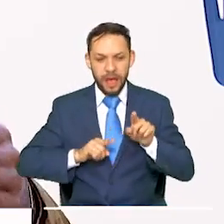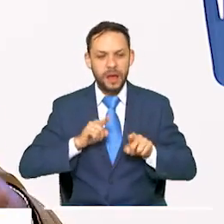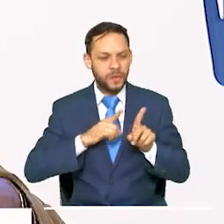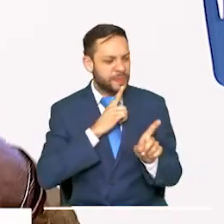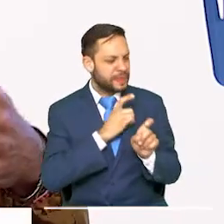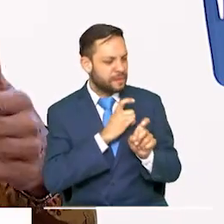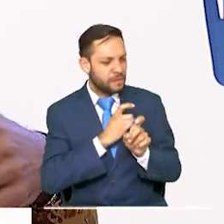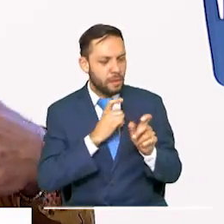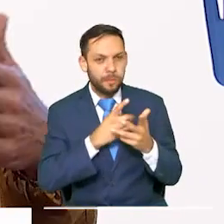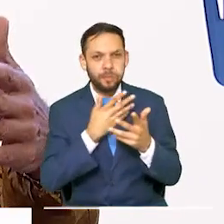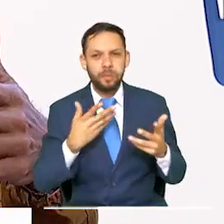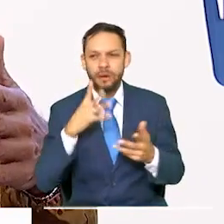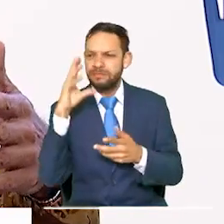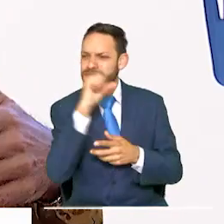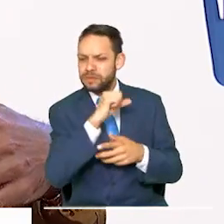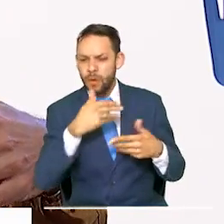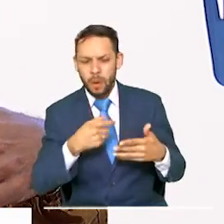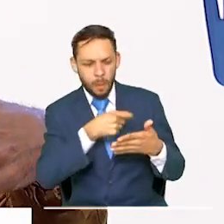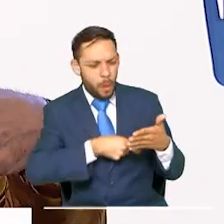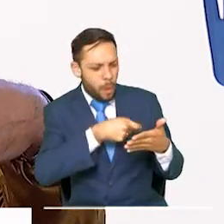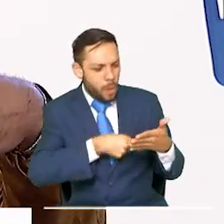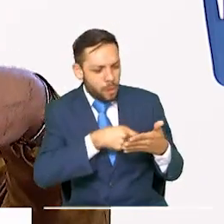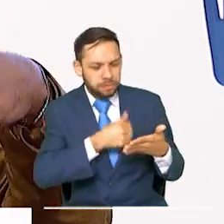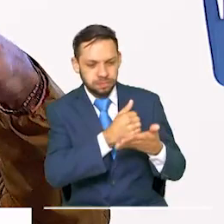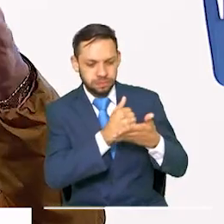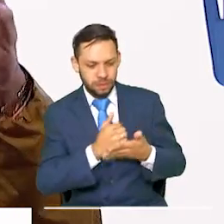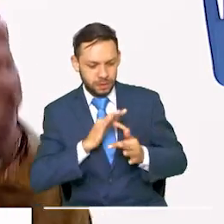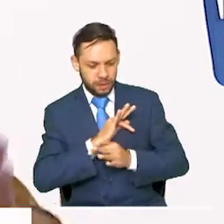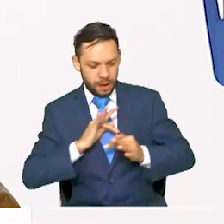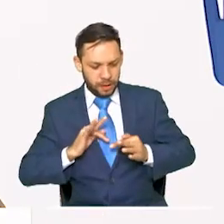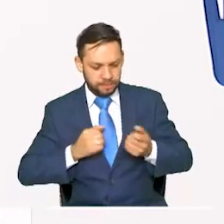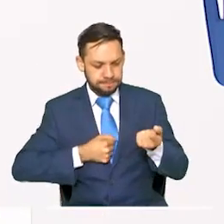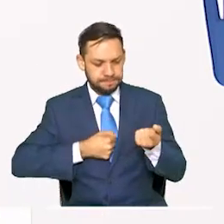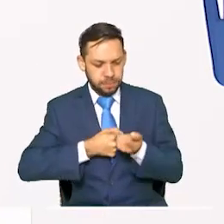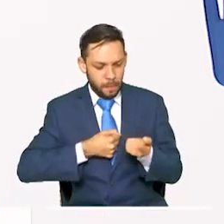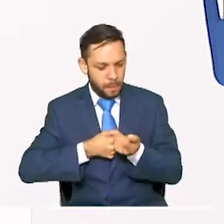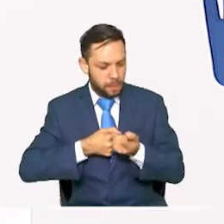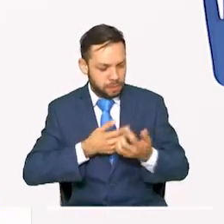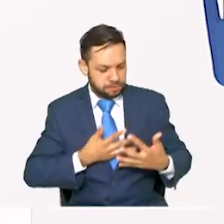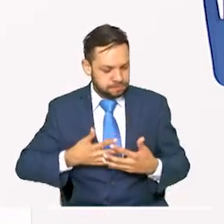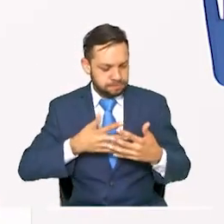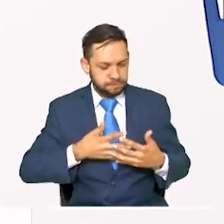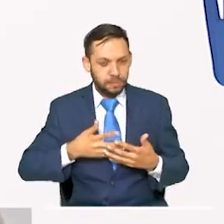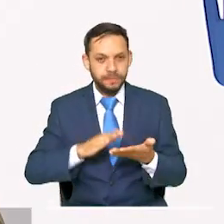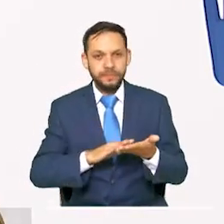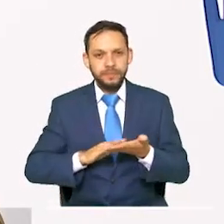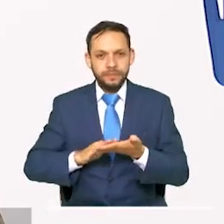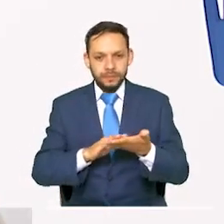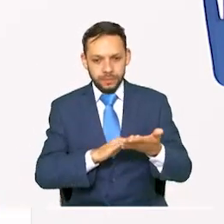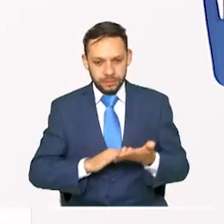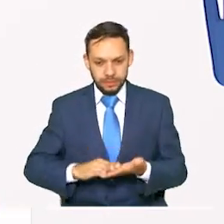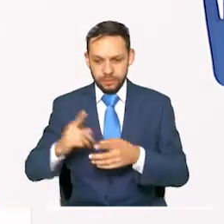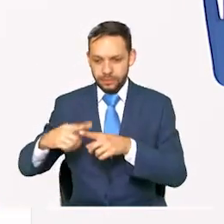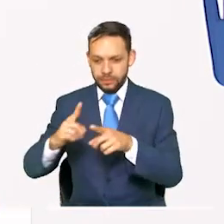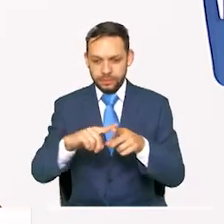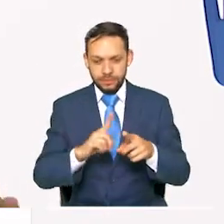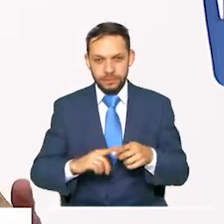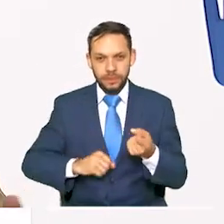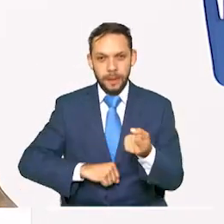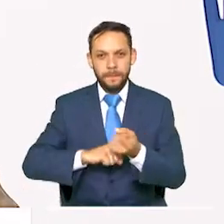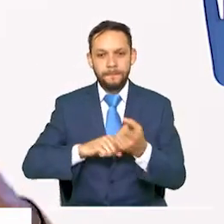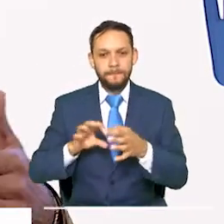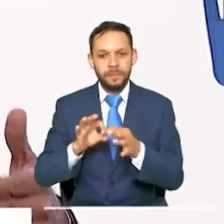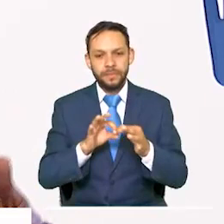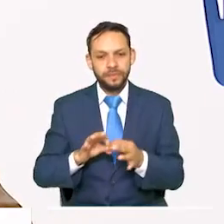de encontrar nuevas herramientas terapéuticas para manejo de tantas patologías. Y